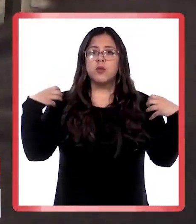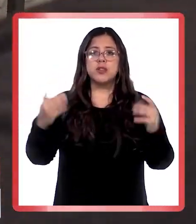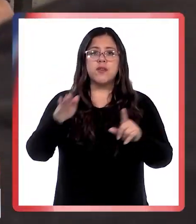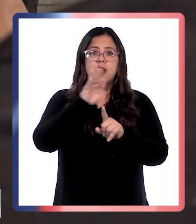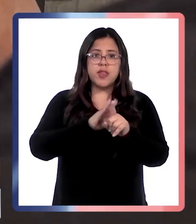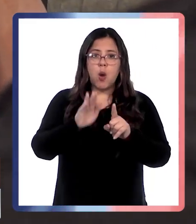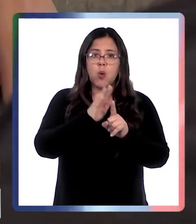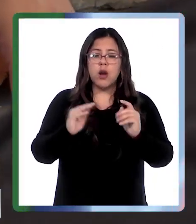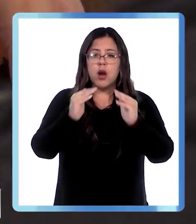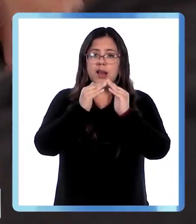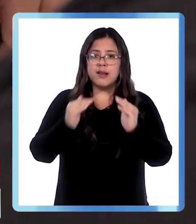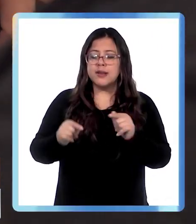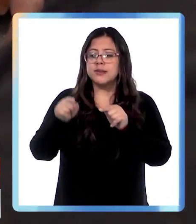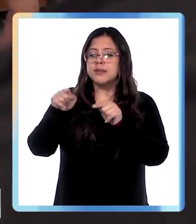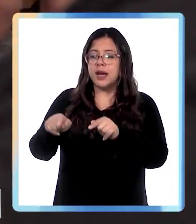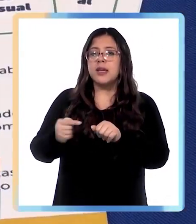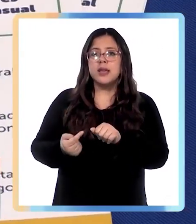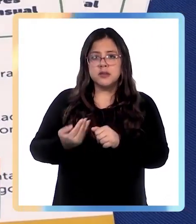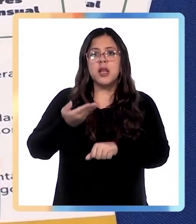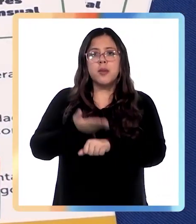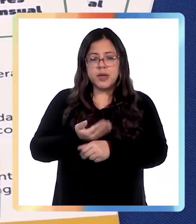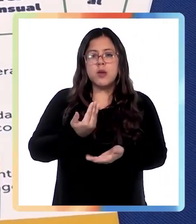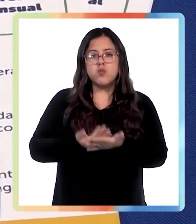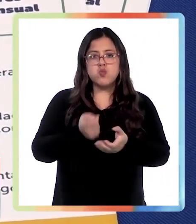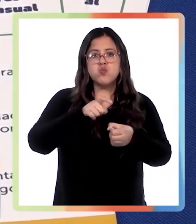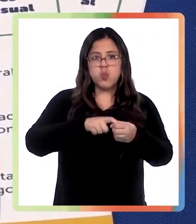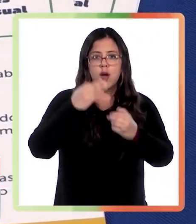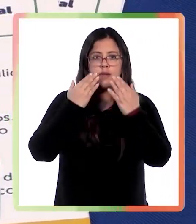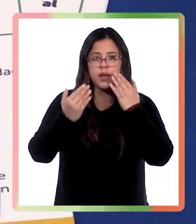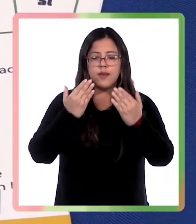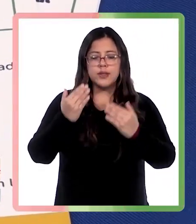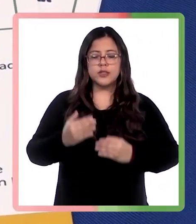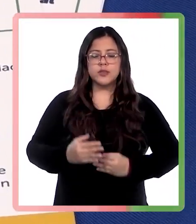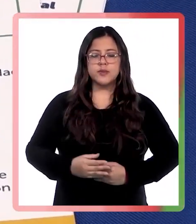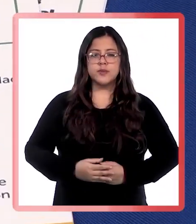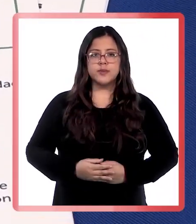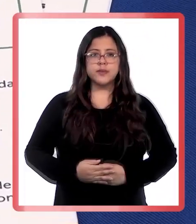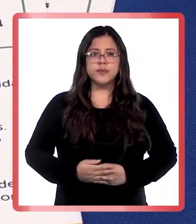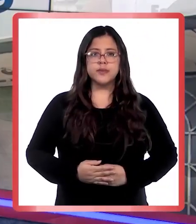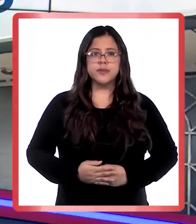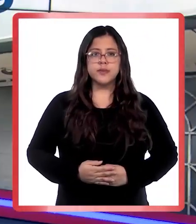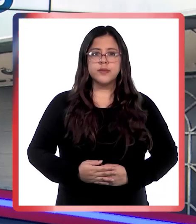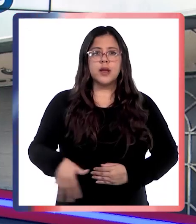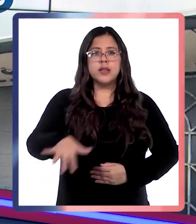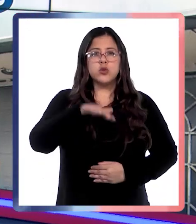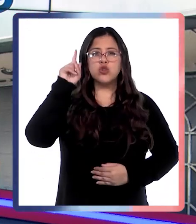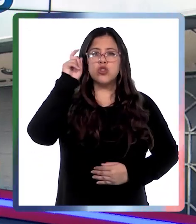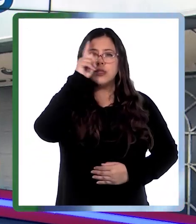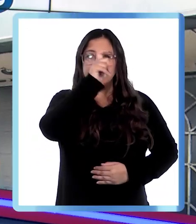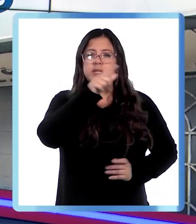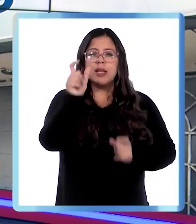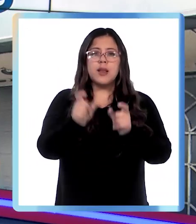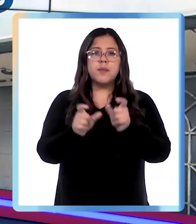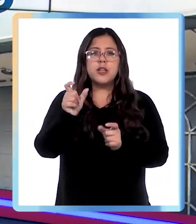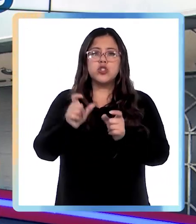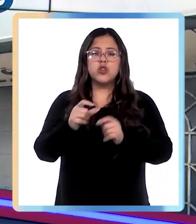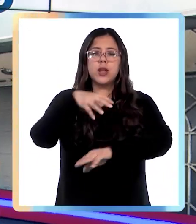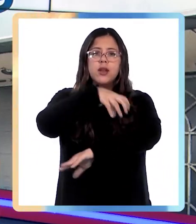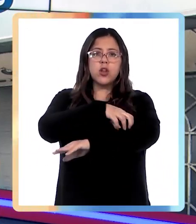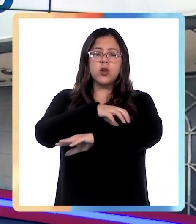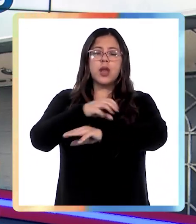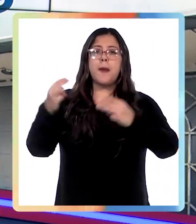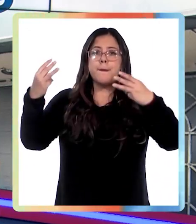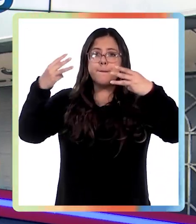labores de cuidado en el hogar es el llamado a postular a este beneficio un complejo escenario enfrentan los